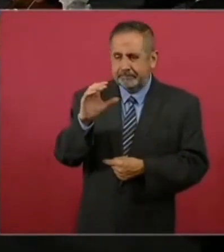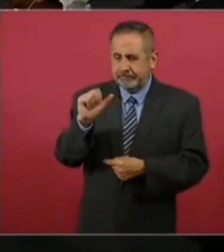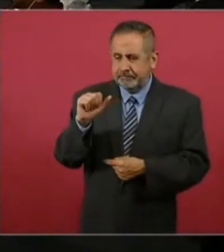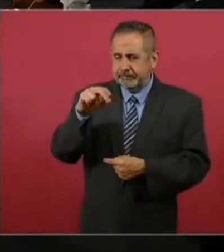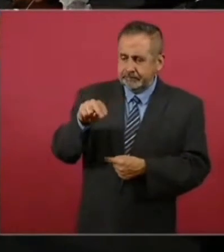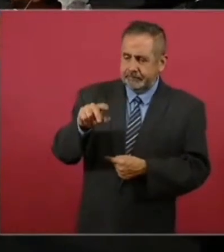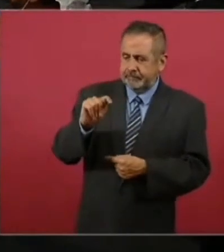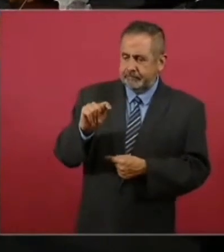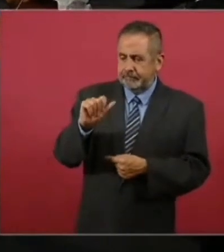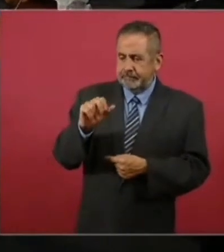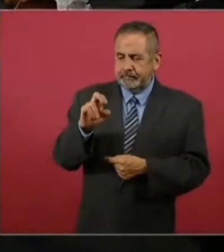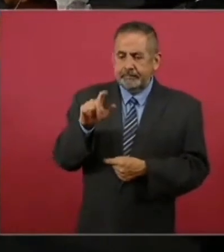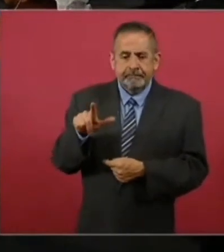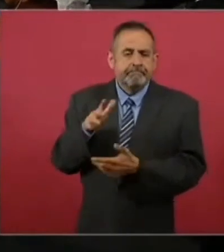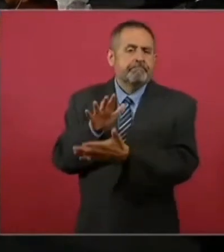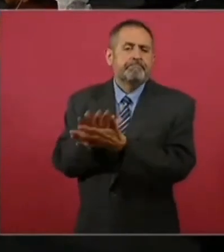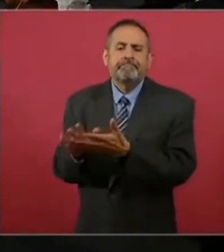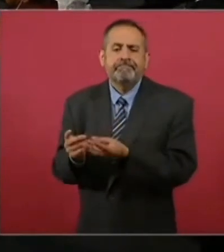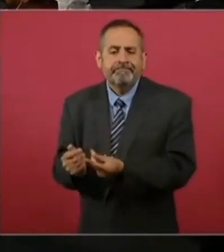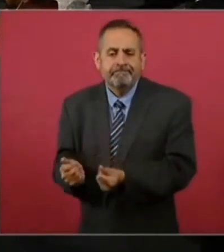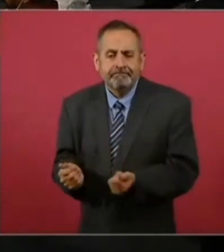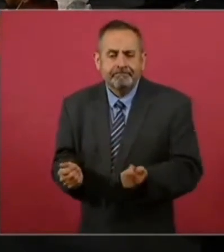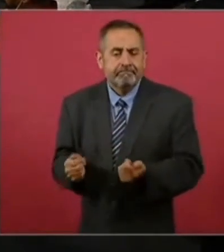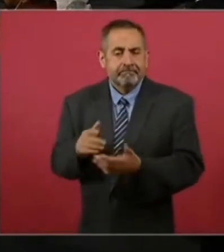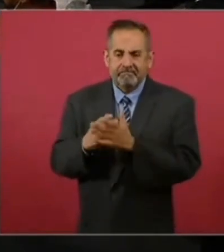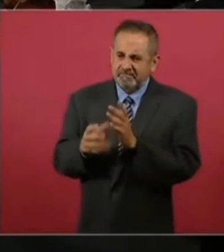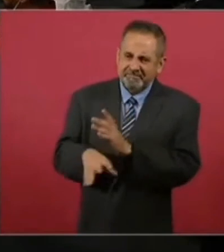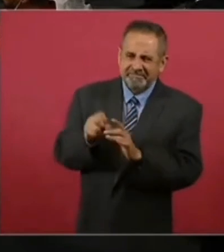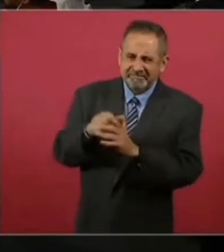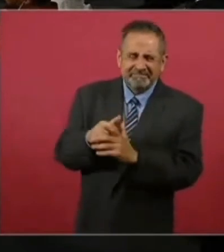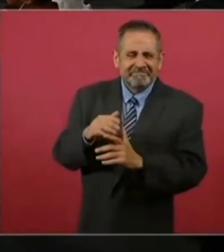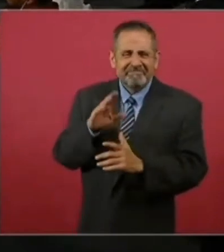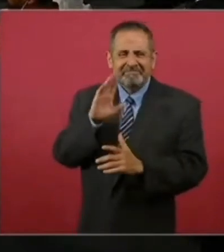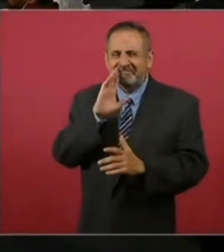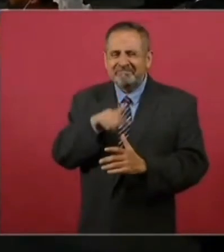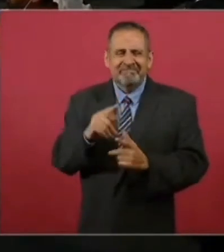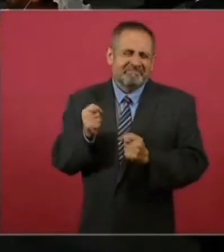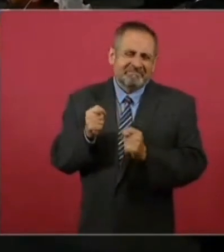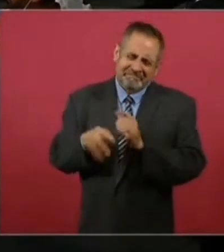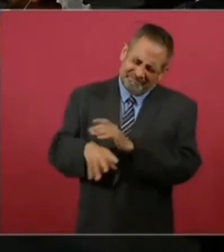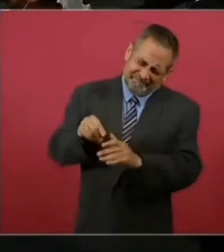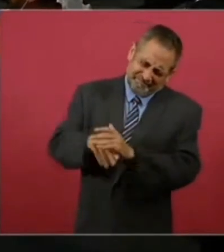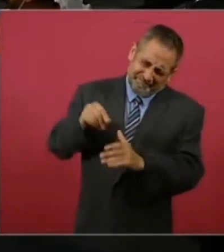Cantarell, porque lo explotaron de manera irracional,